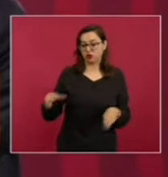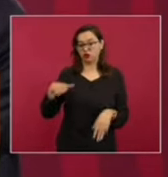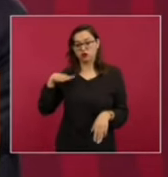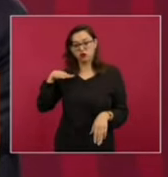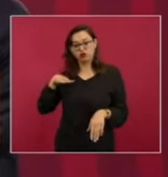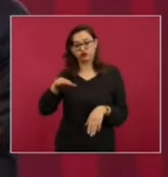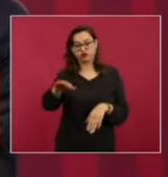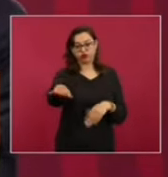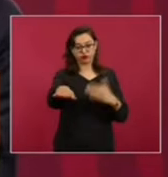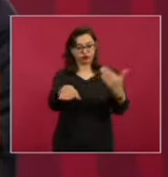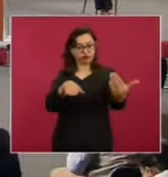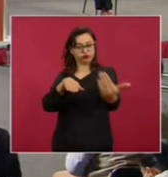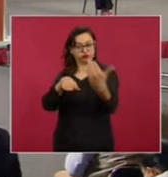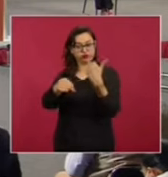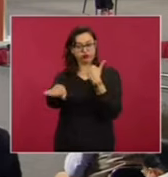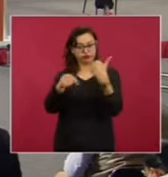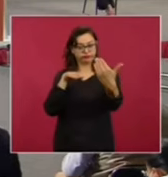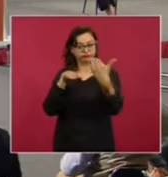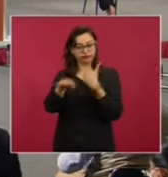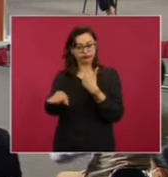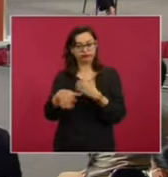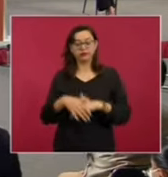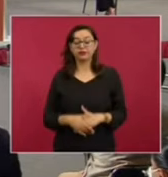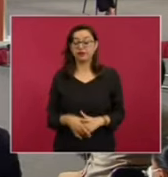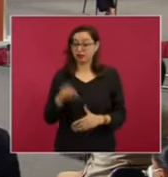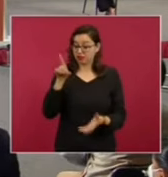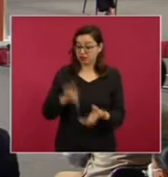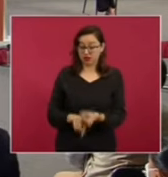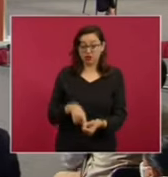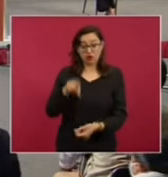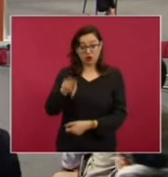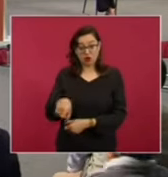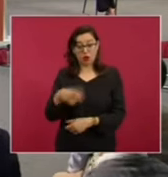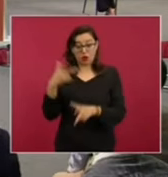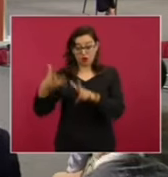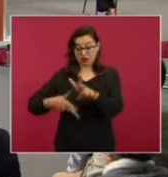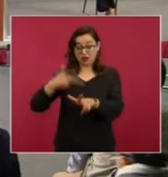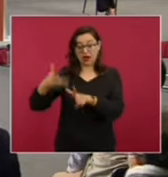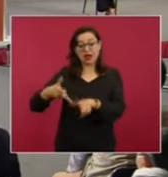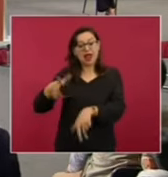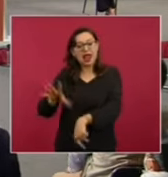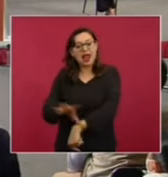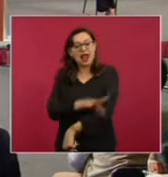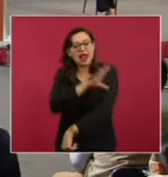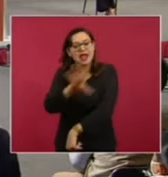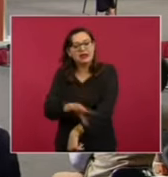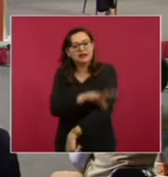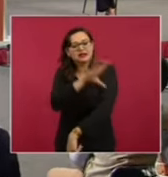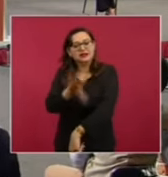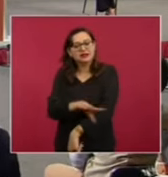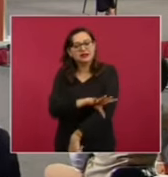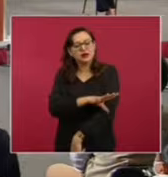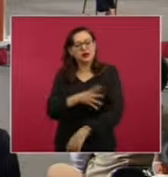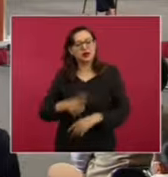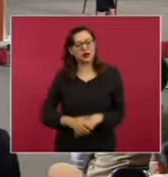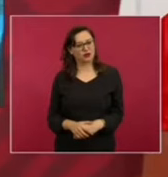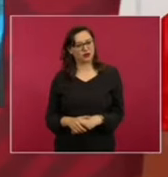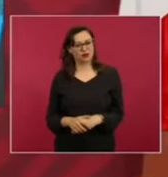Imagínense cuántas emisiones de gas a la atmósfera,